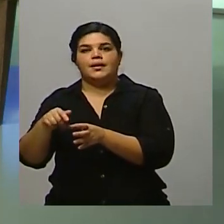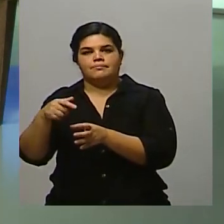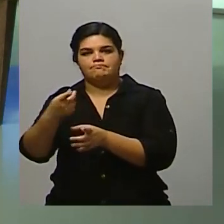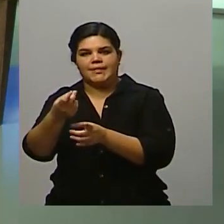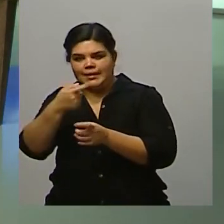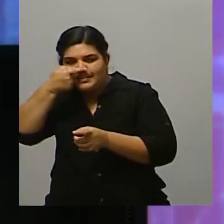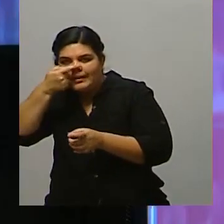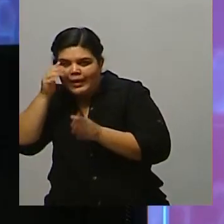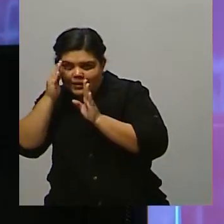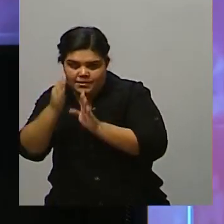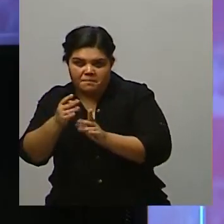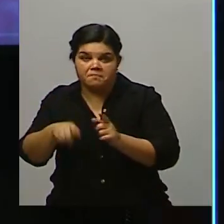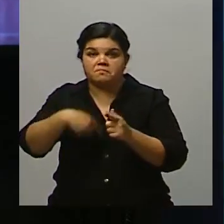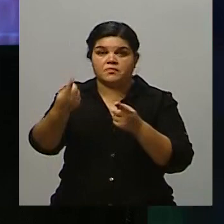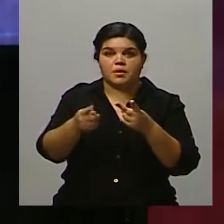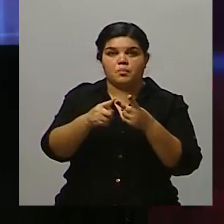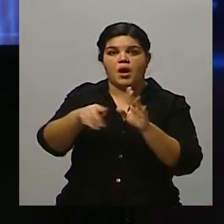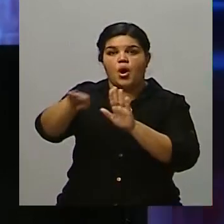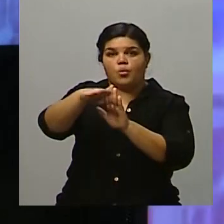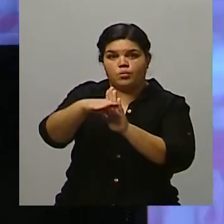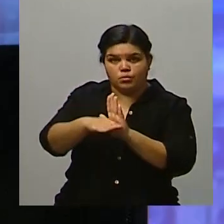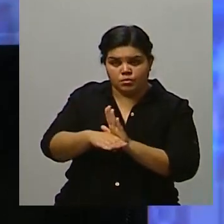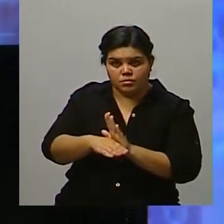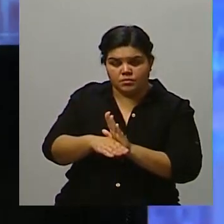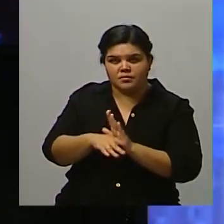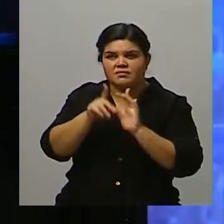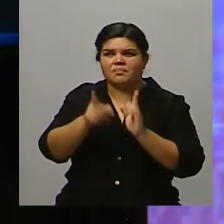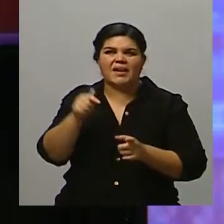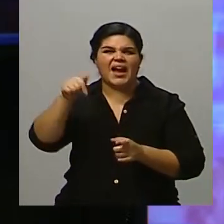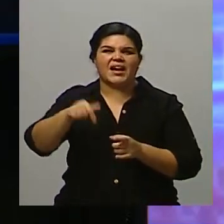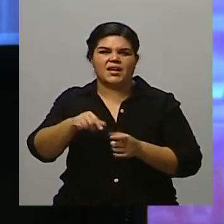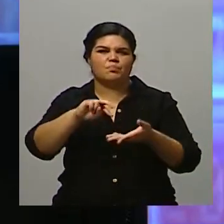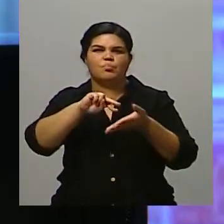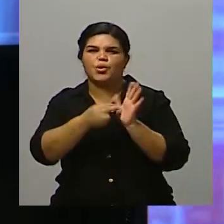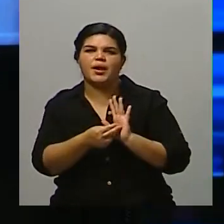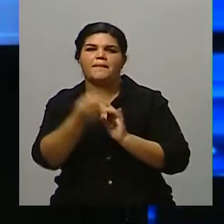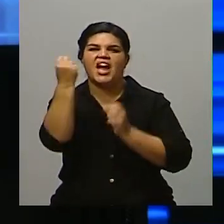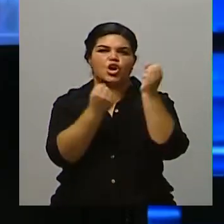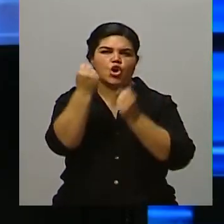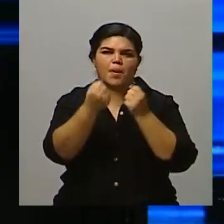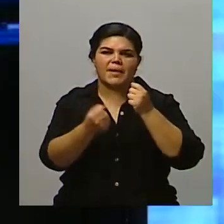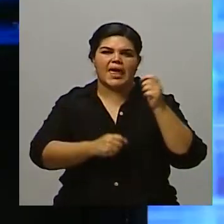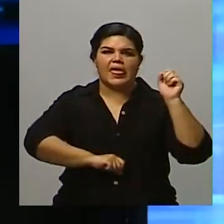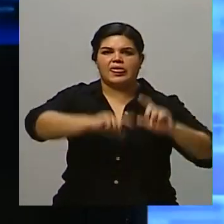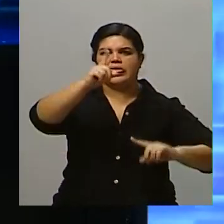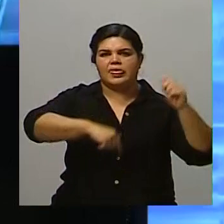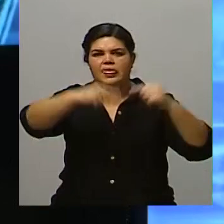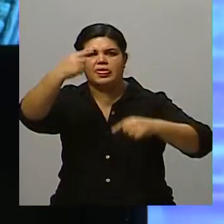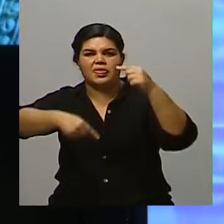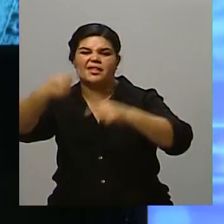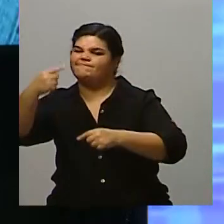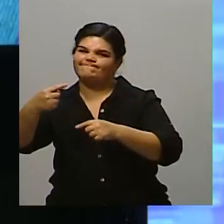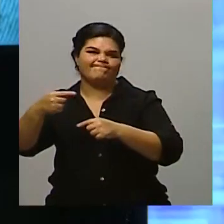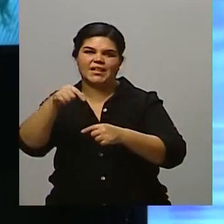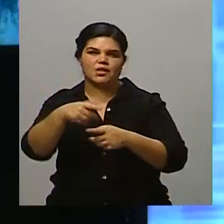la volatilidad económica no ayuda generalmente, pero bueno, esos son los esquemas. Chile tiene un esquema muy parecido,